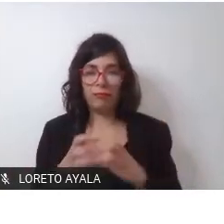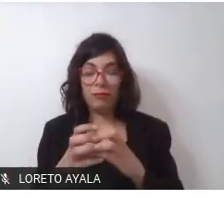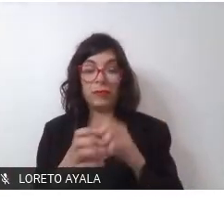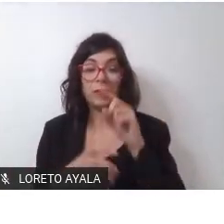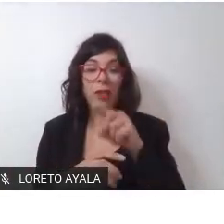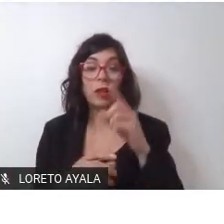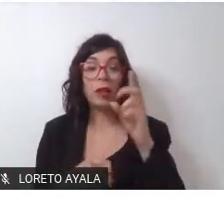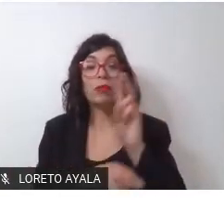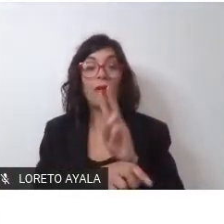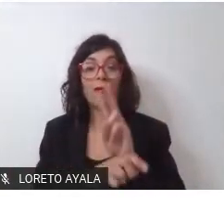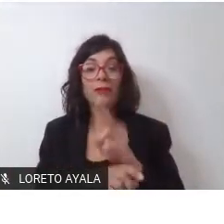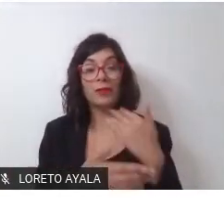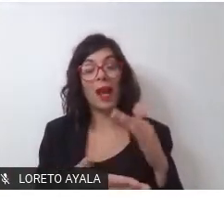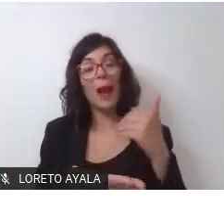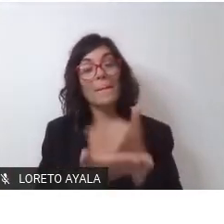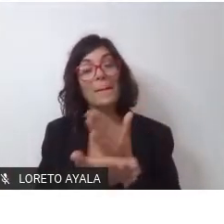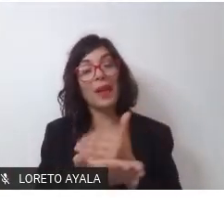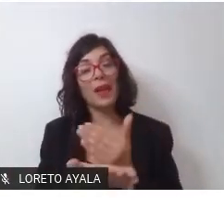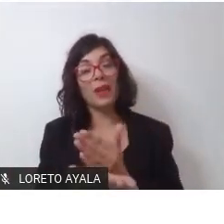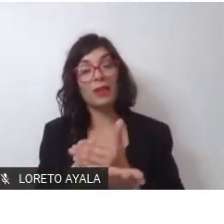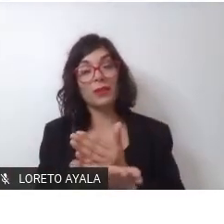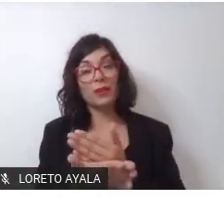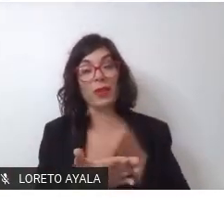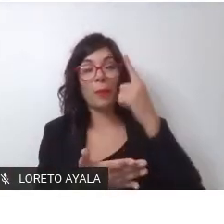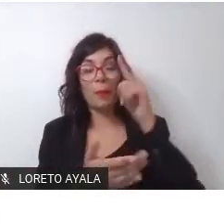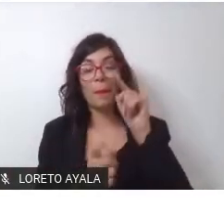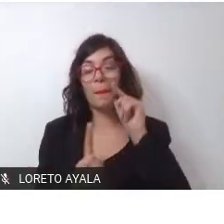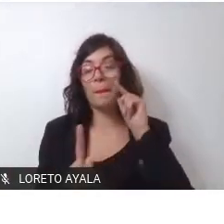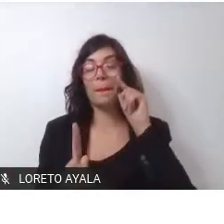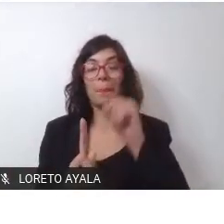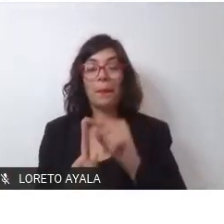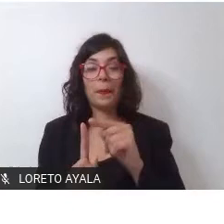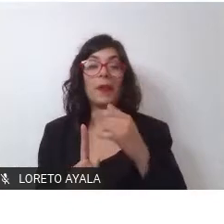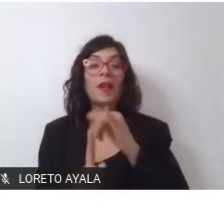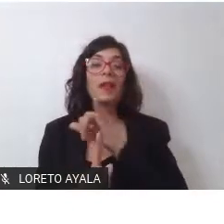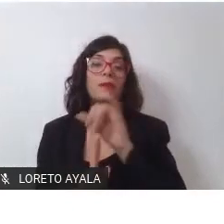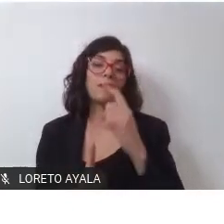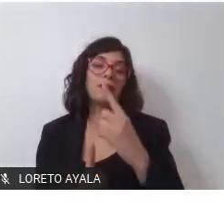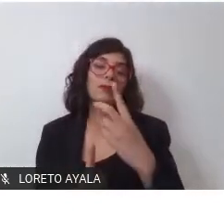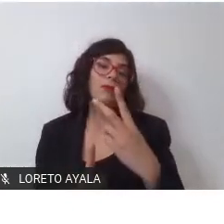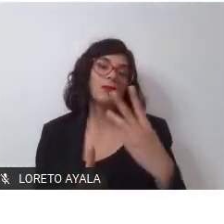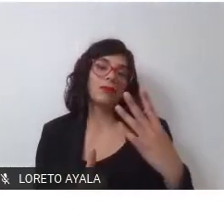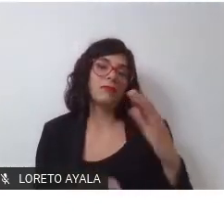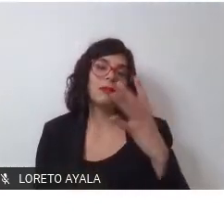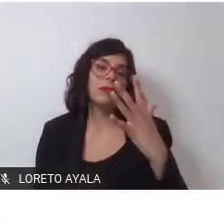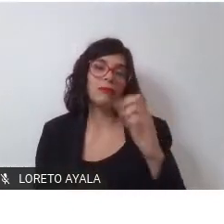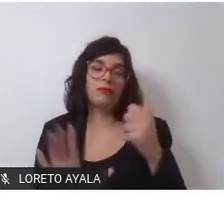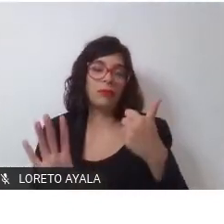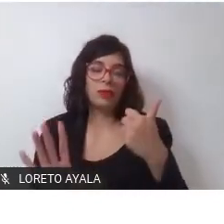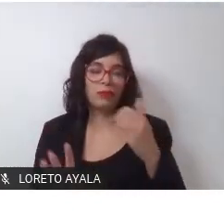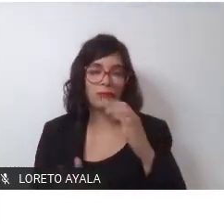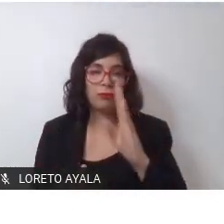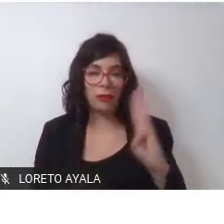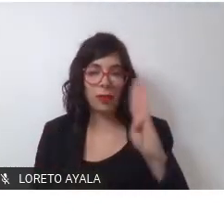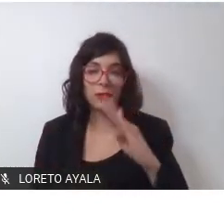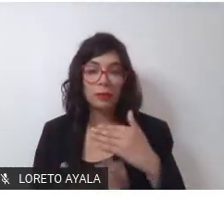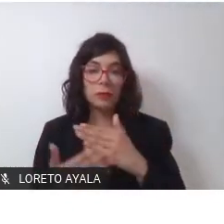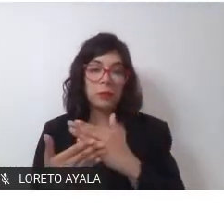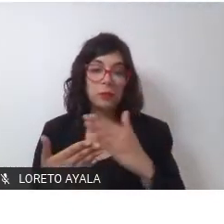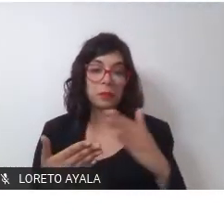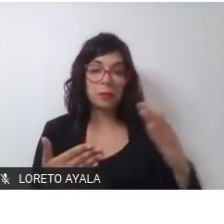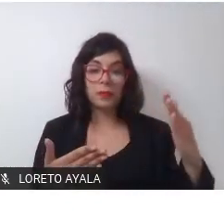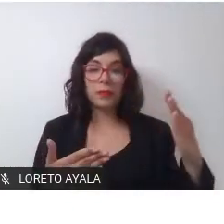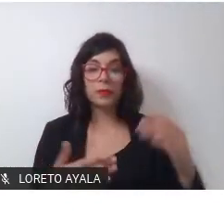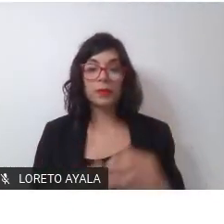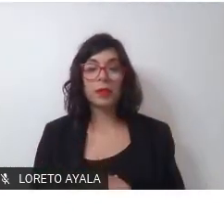profe planifica para primero con el objetivo y con la progresión, primero, tercero, quinto, sexto, pero la ejecución de